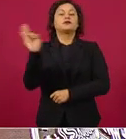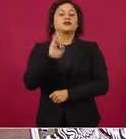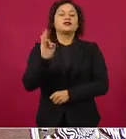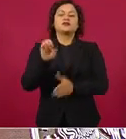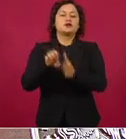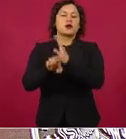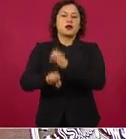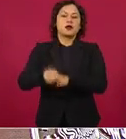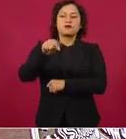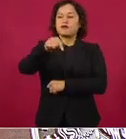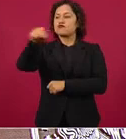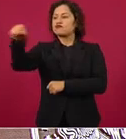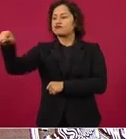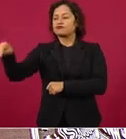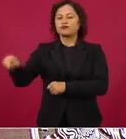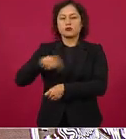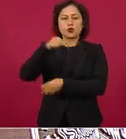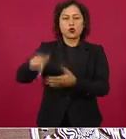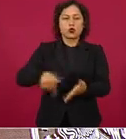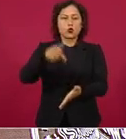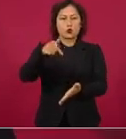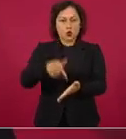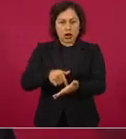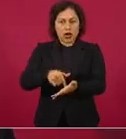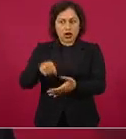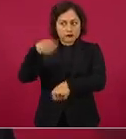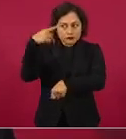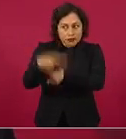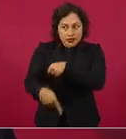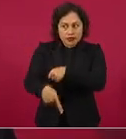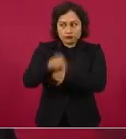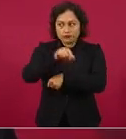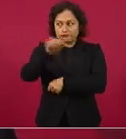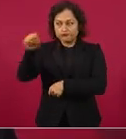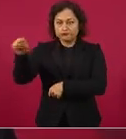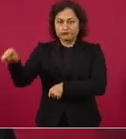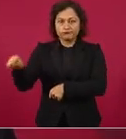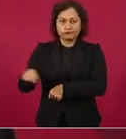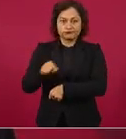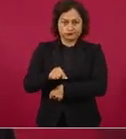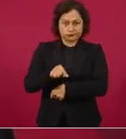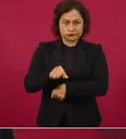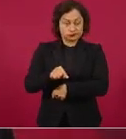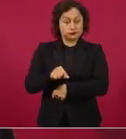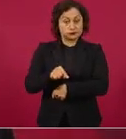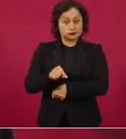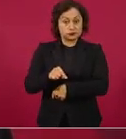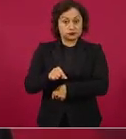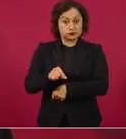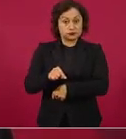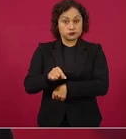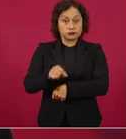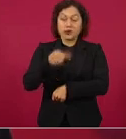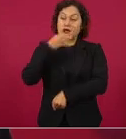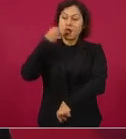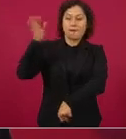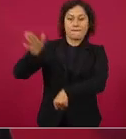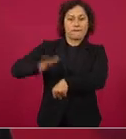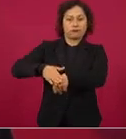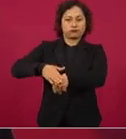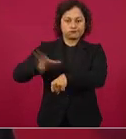zonas de riesgo, que no se autorice ningún